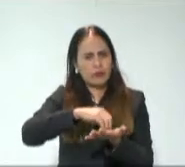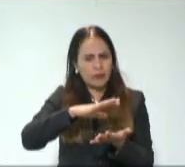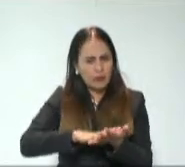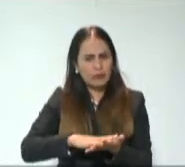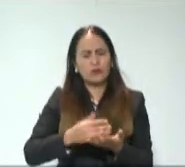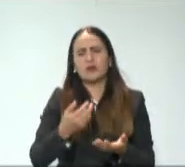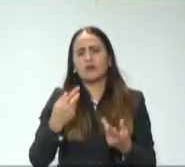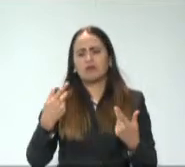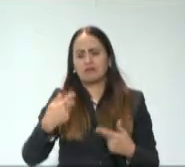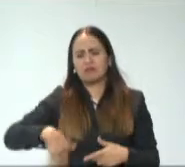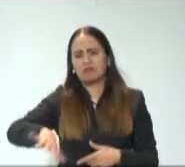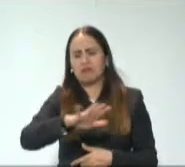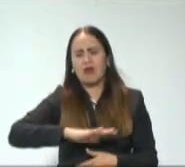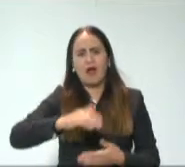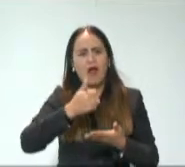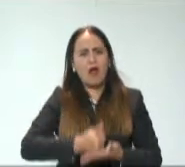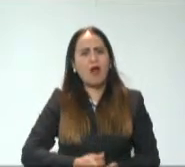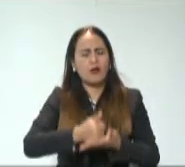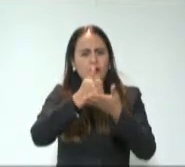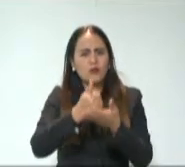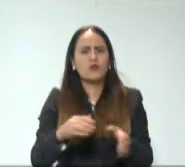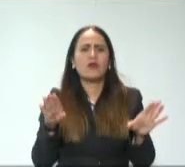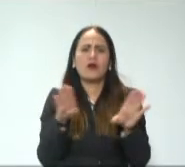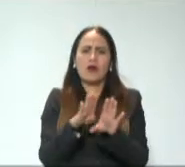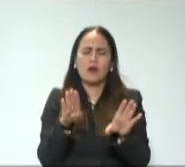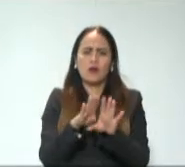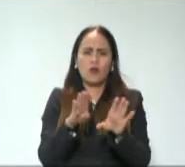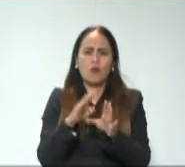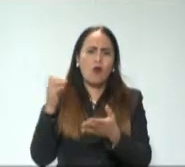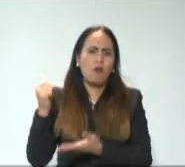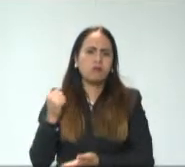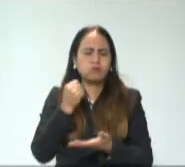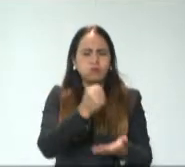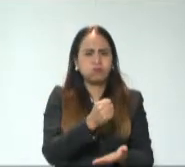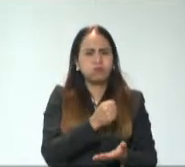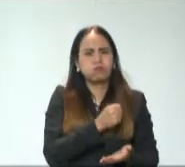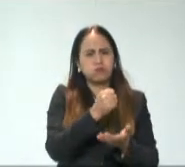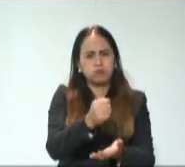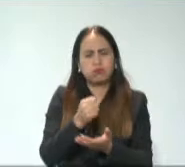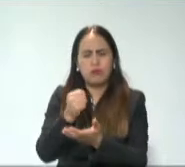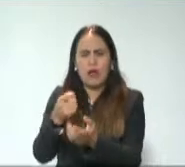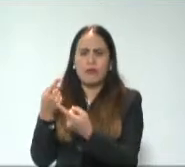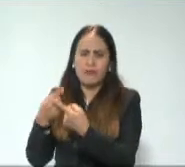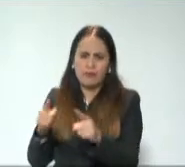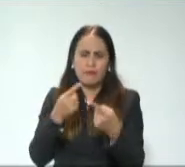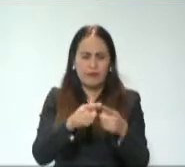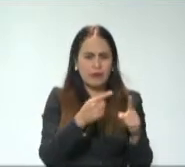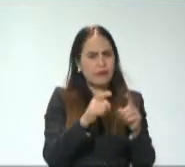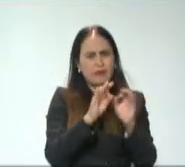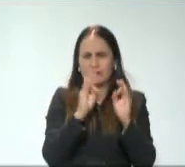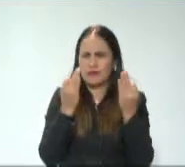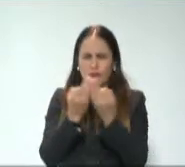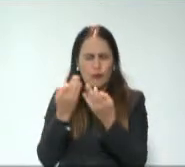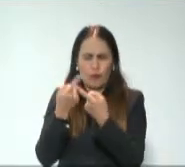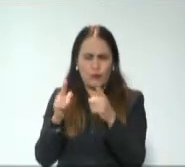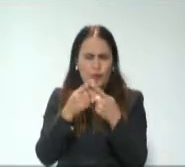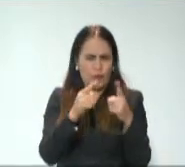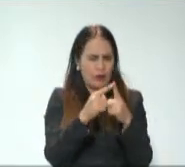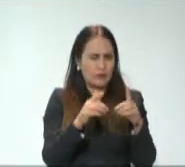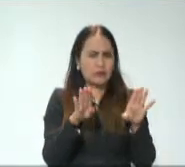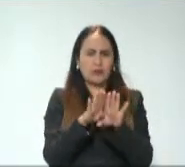humanitaria en función a las dientes aportaciones y a los diferentes esquemas de